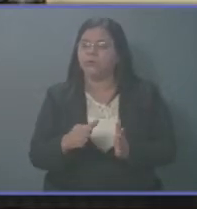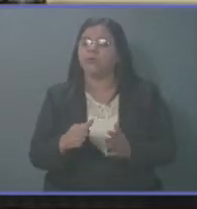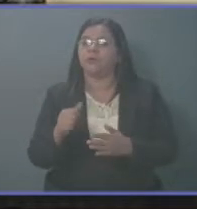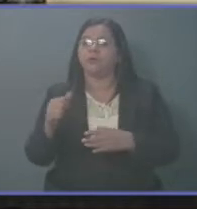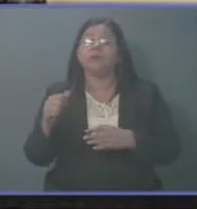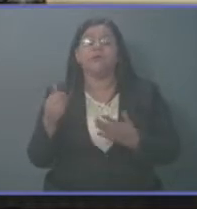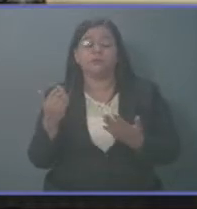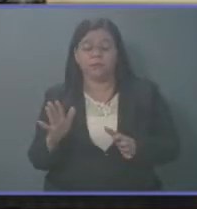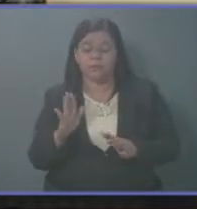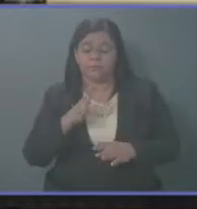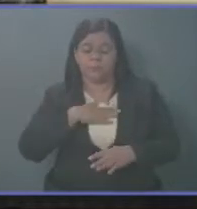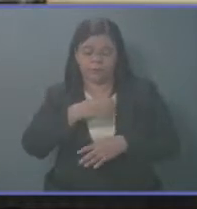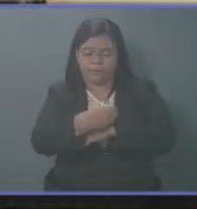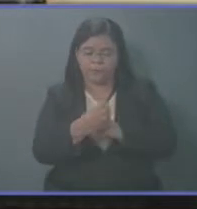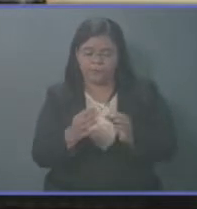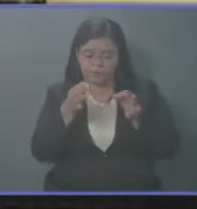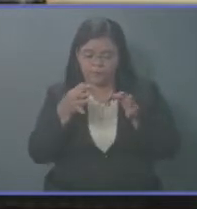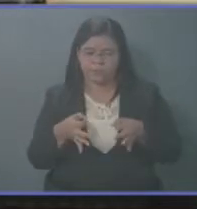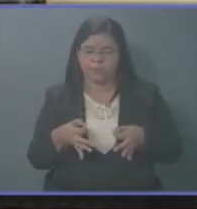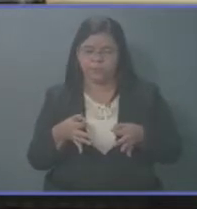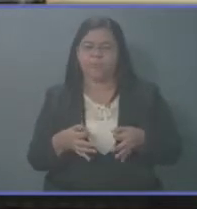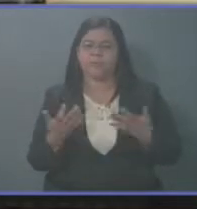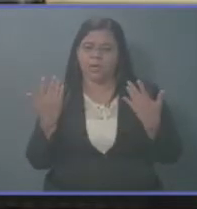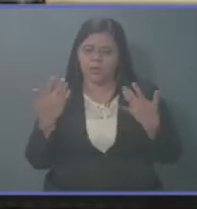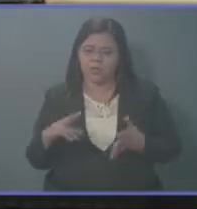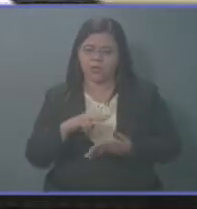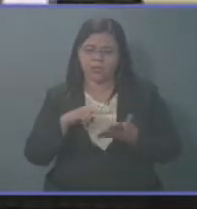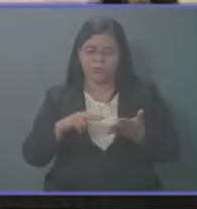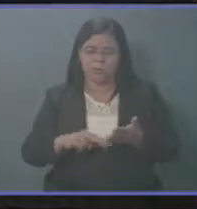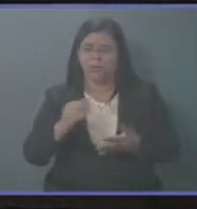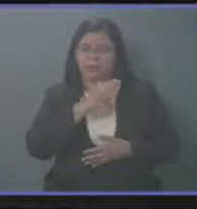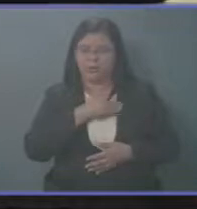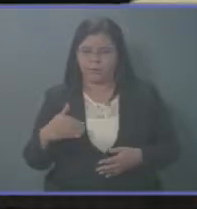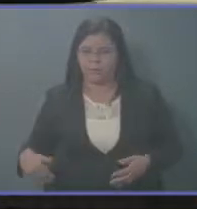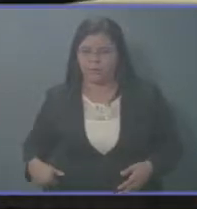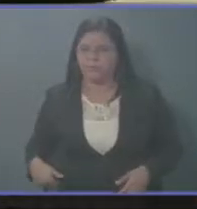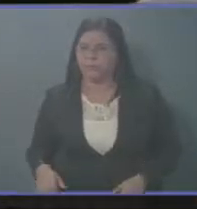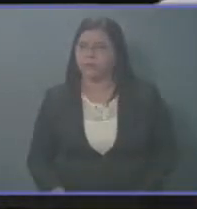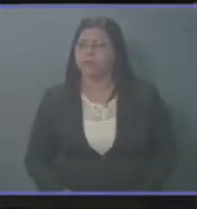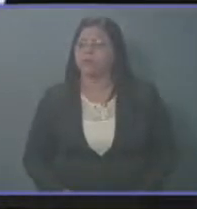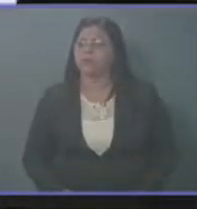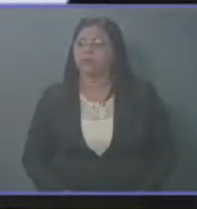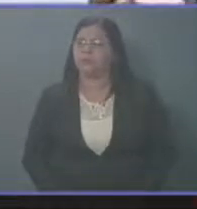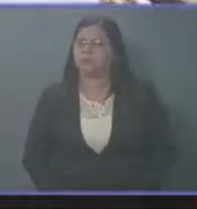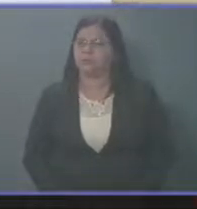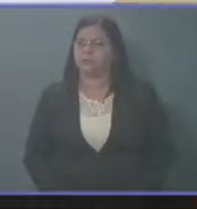Legislativo en su despacho oficial. Leído el veto, señor presidente.